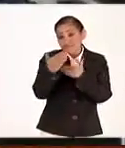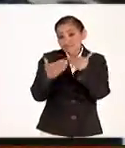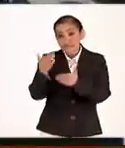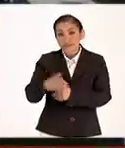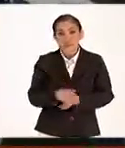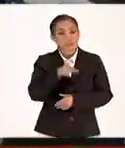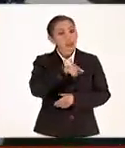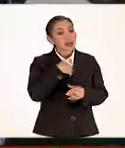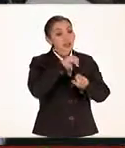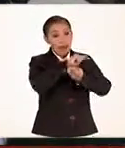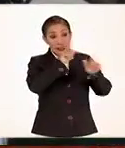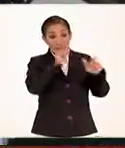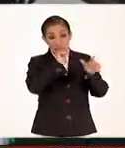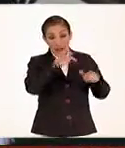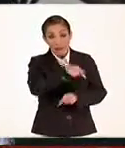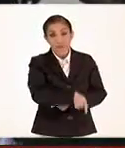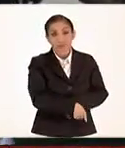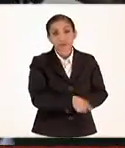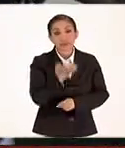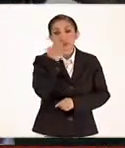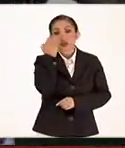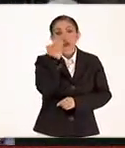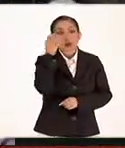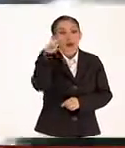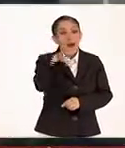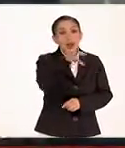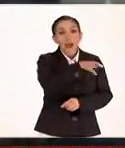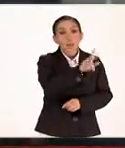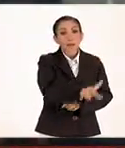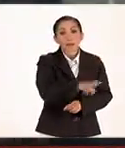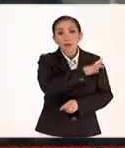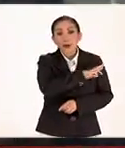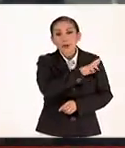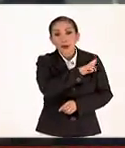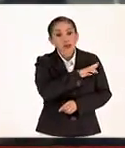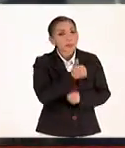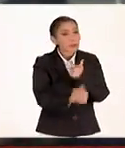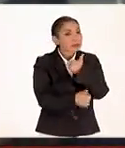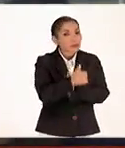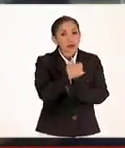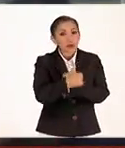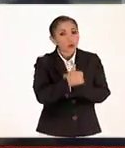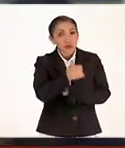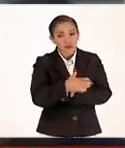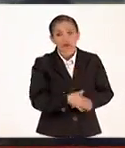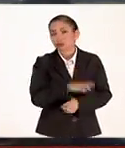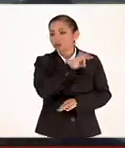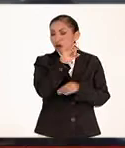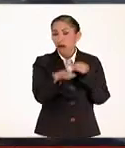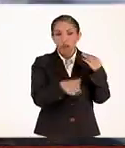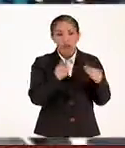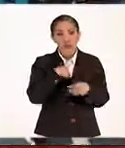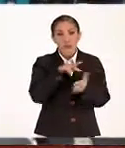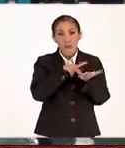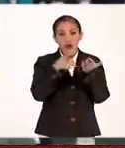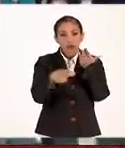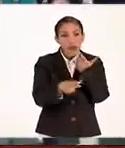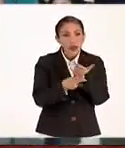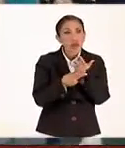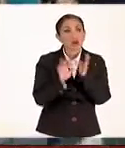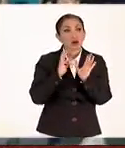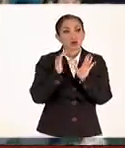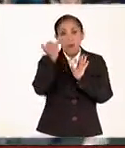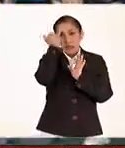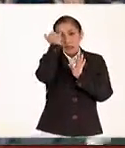ustedes son de las escuelas públicas y privadas se disiparon en este concierto así de todos nosotros este proyecto no necesitamos a